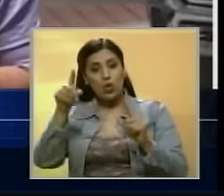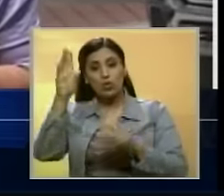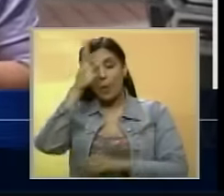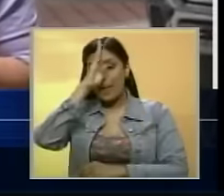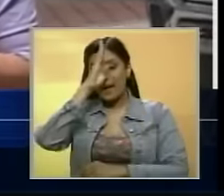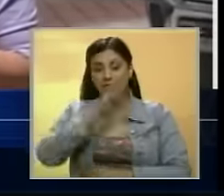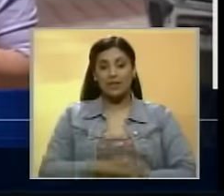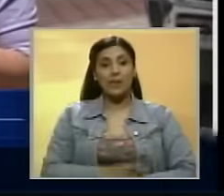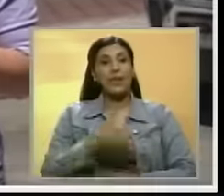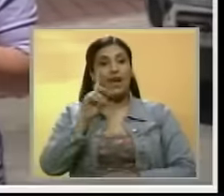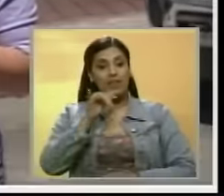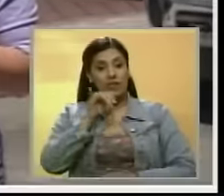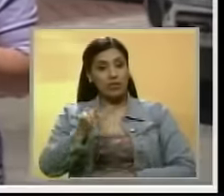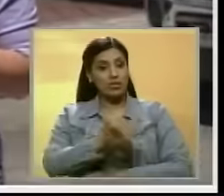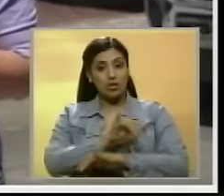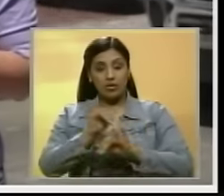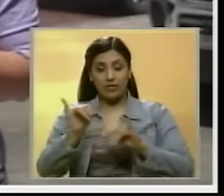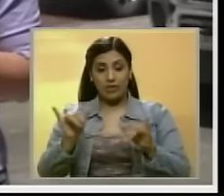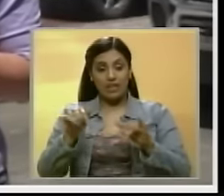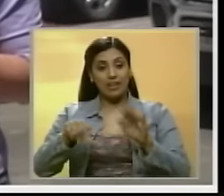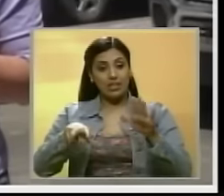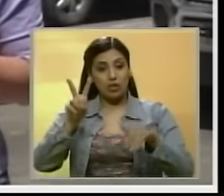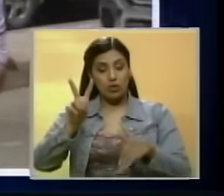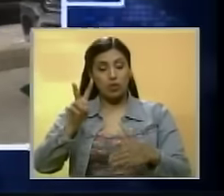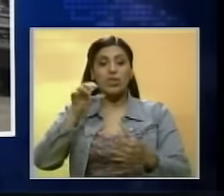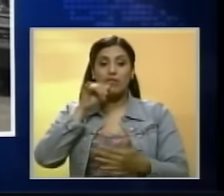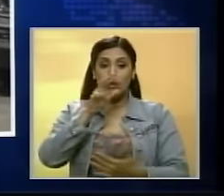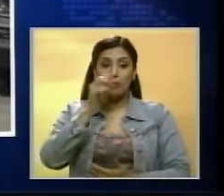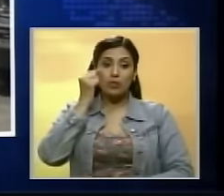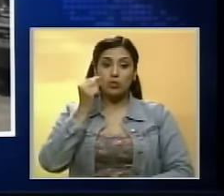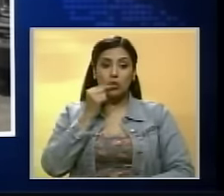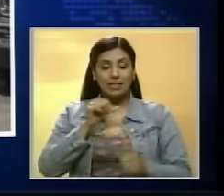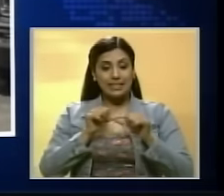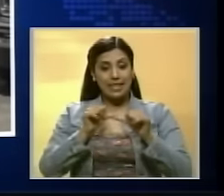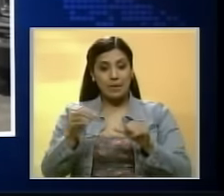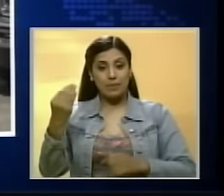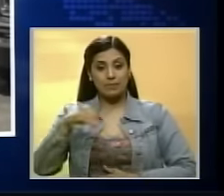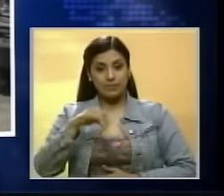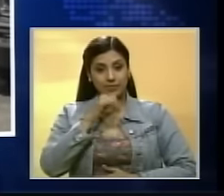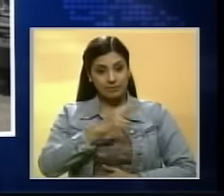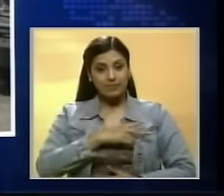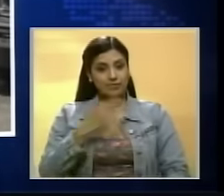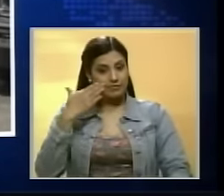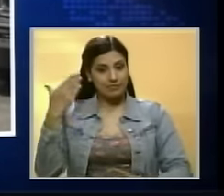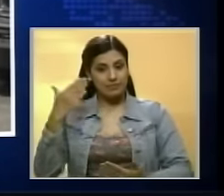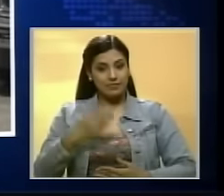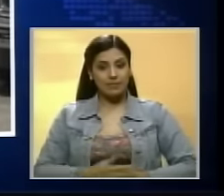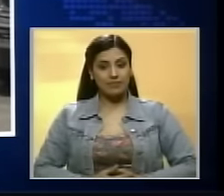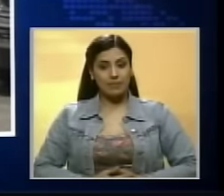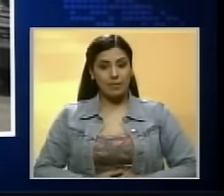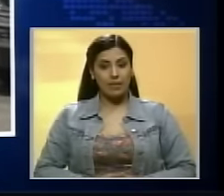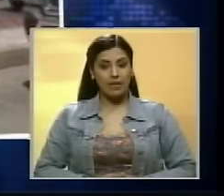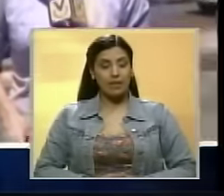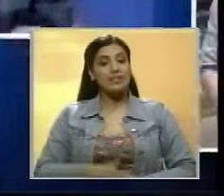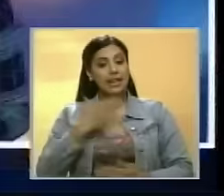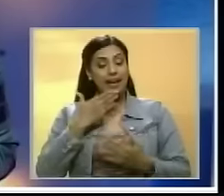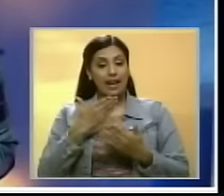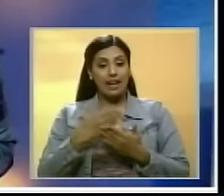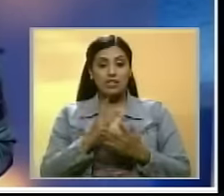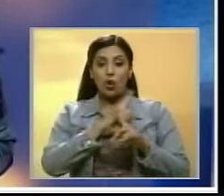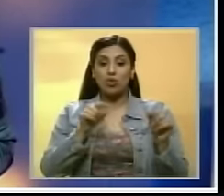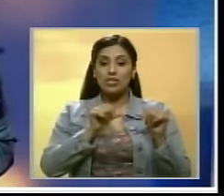barinas esta es la información que manejamos hasta el momento desde el estado sucre continúen con más de su noticiero benevision Gracias